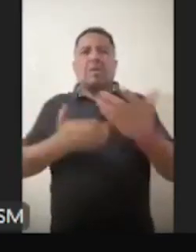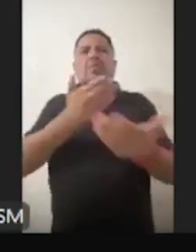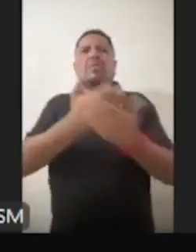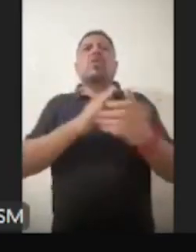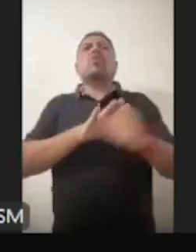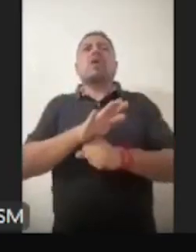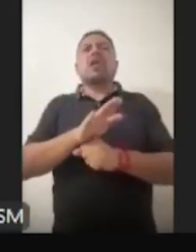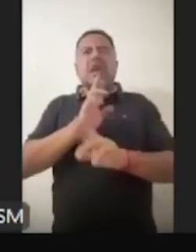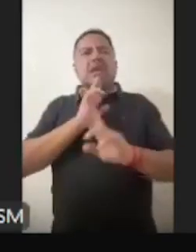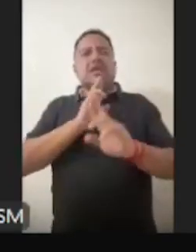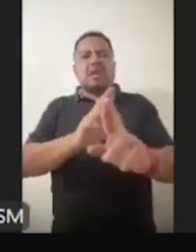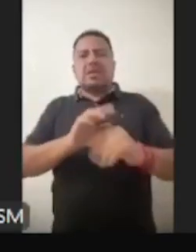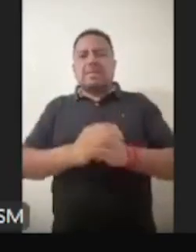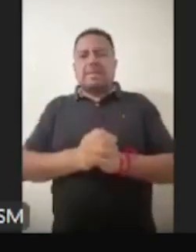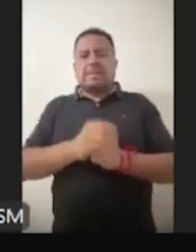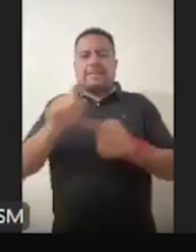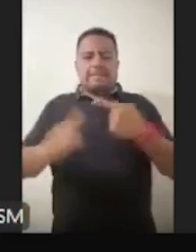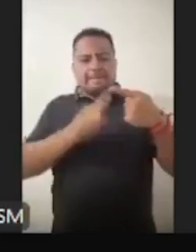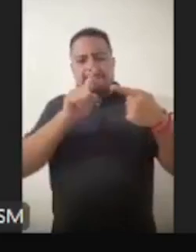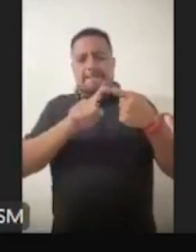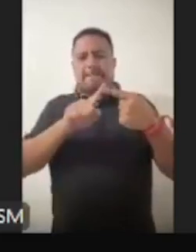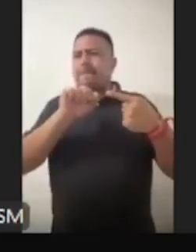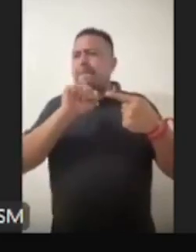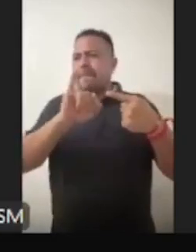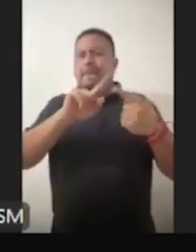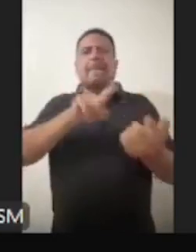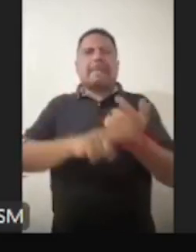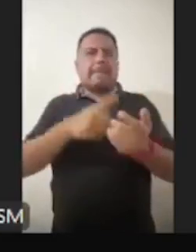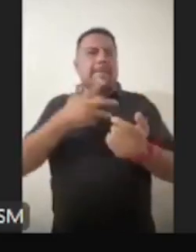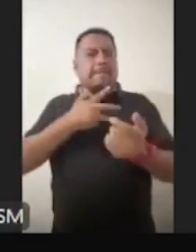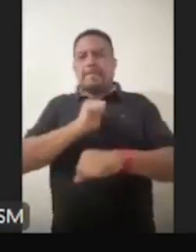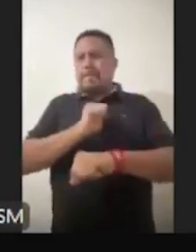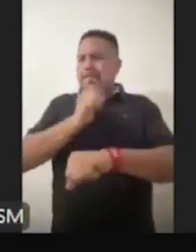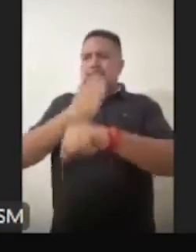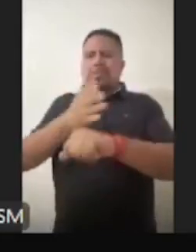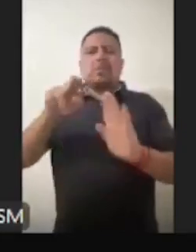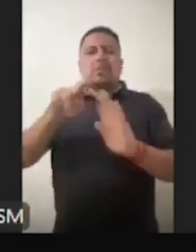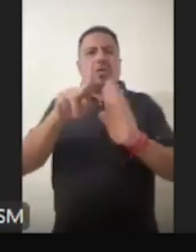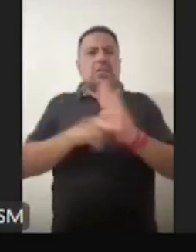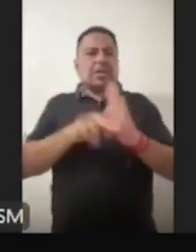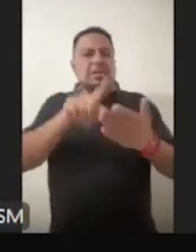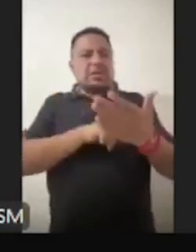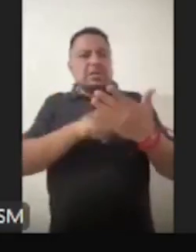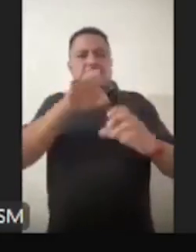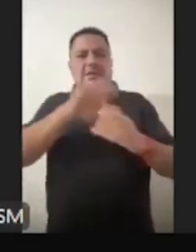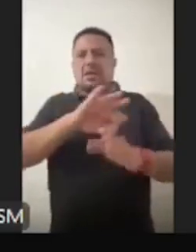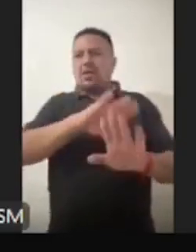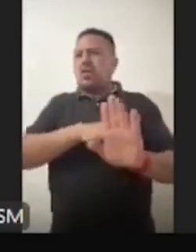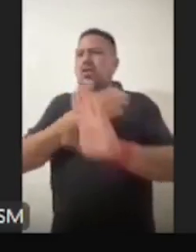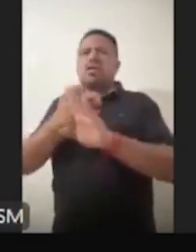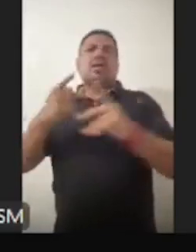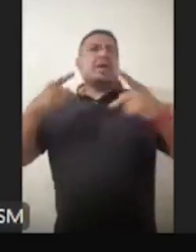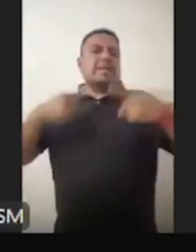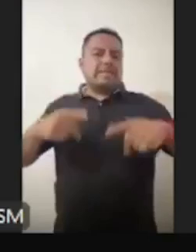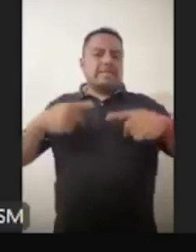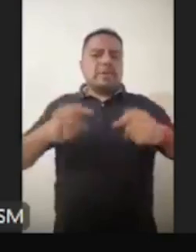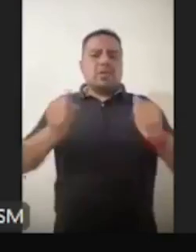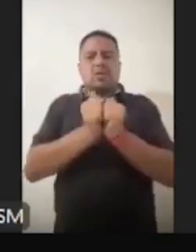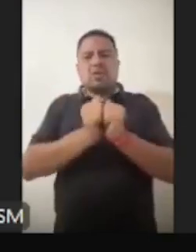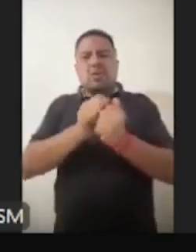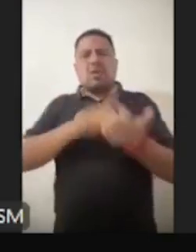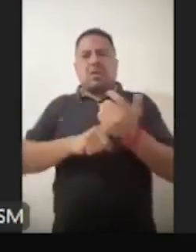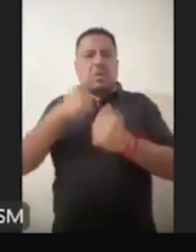puntos resolutivos. Primero, se declara la existencia de la infracción de la normativa electoral imputada a los sujetos denunciados con base en las